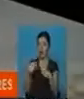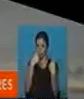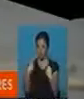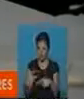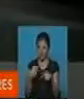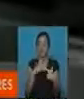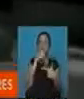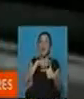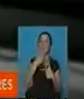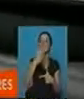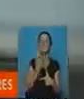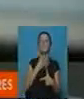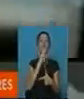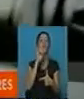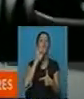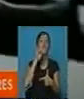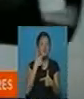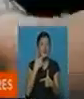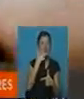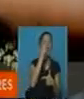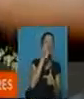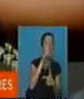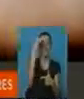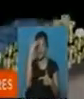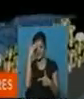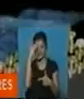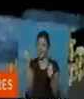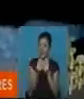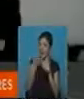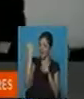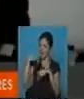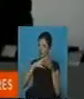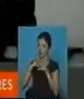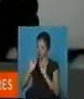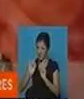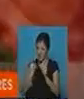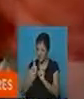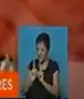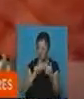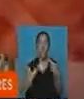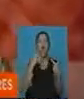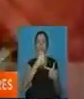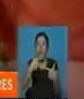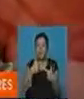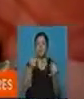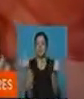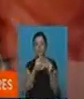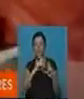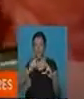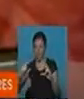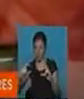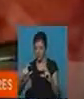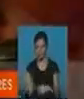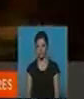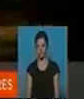fusil de asalto AR-15, una pistola automática y gran cantidad de municiones.